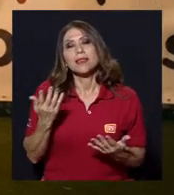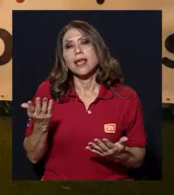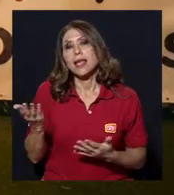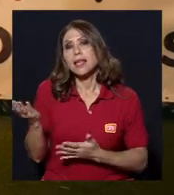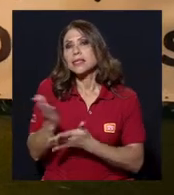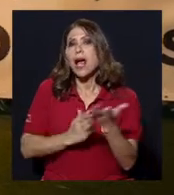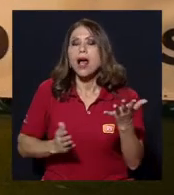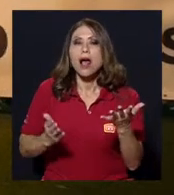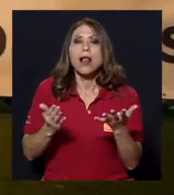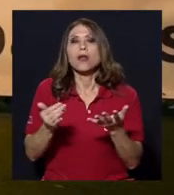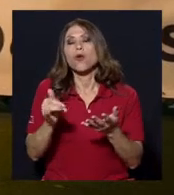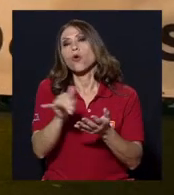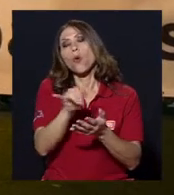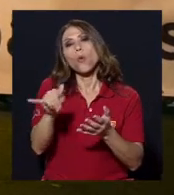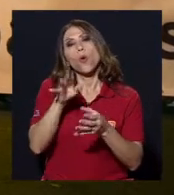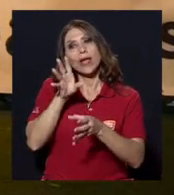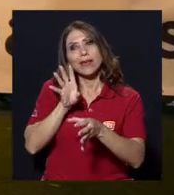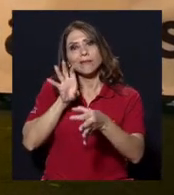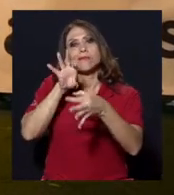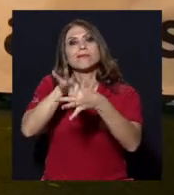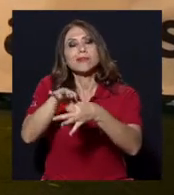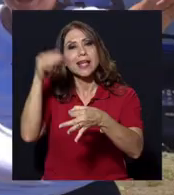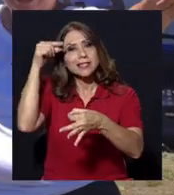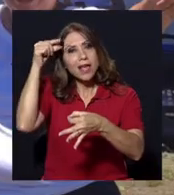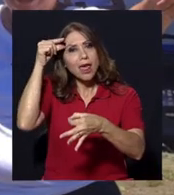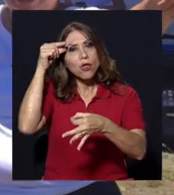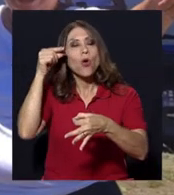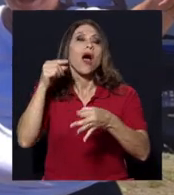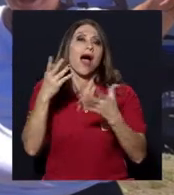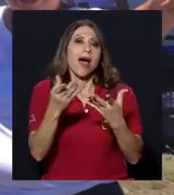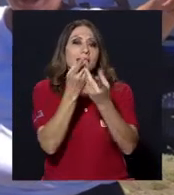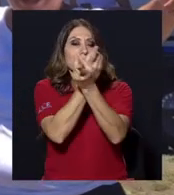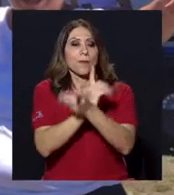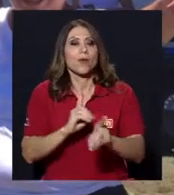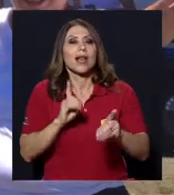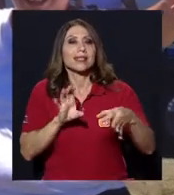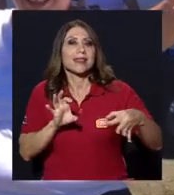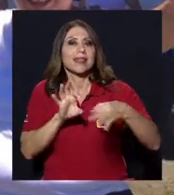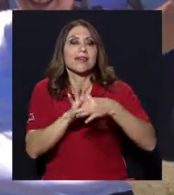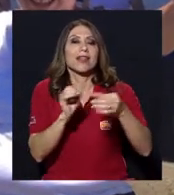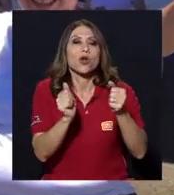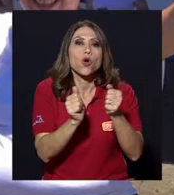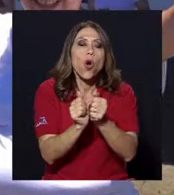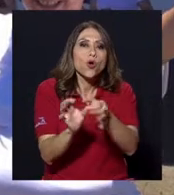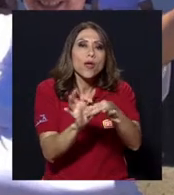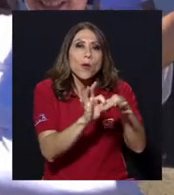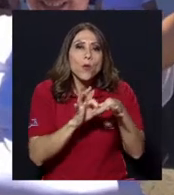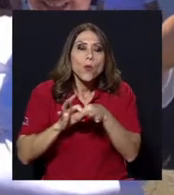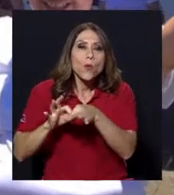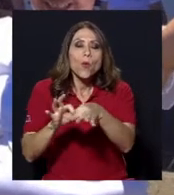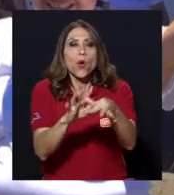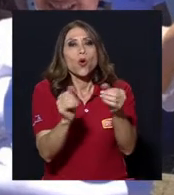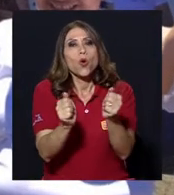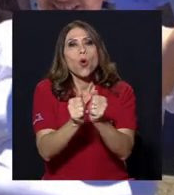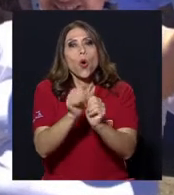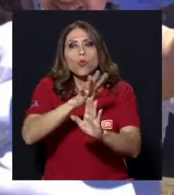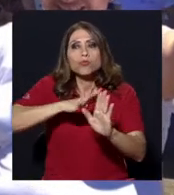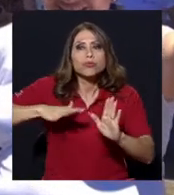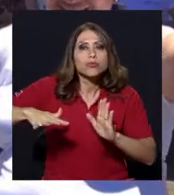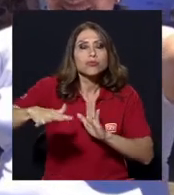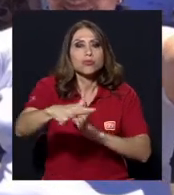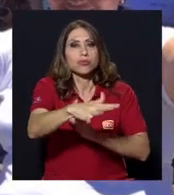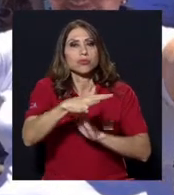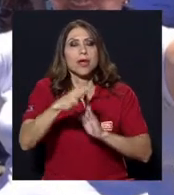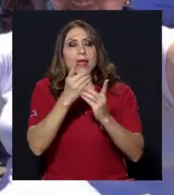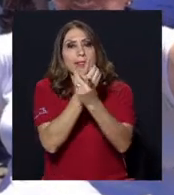de Estado, sino que tiene que ver con la sociedad, tiene que ver con las relaciones, en realidad, cómo la democracia se constituye